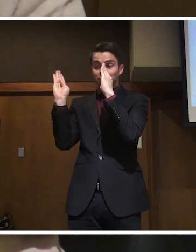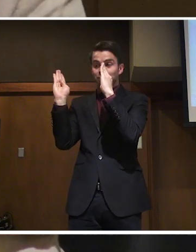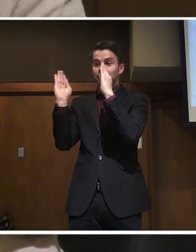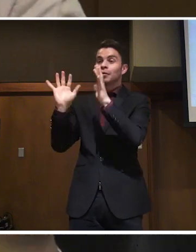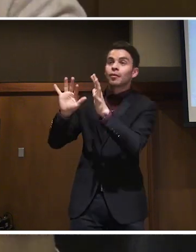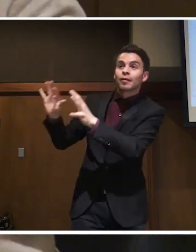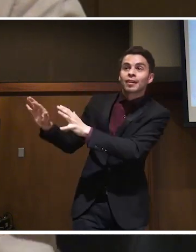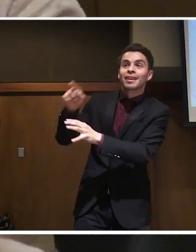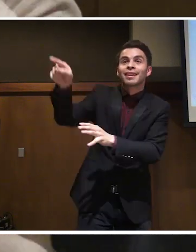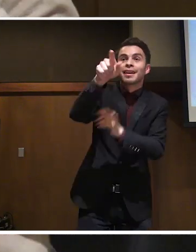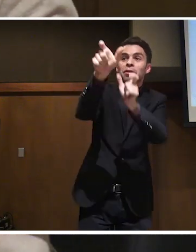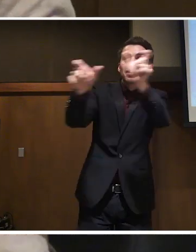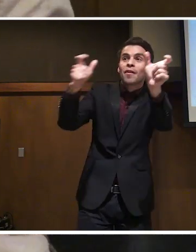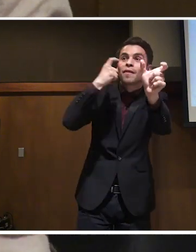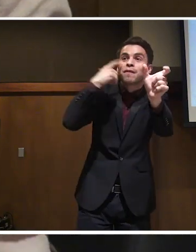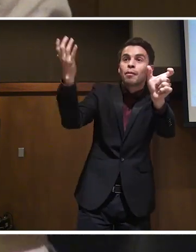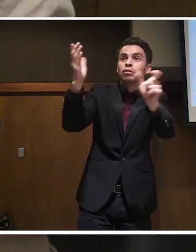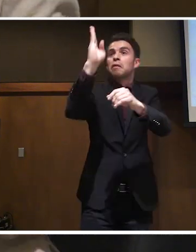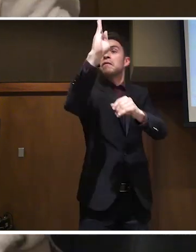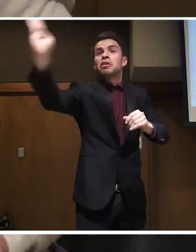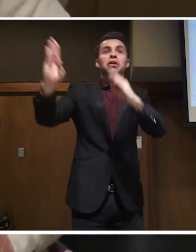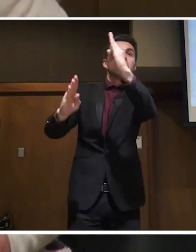ganan valores